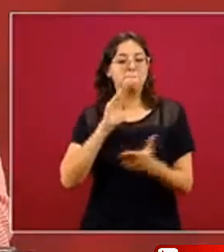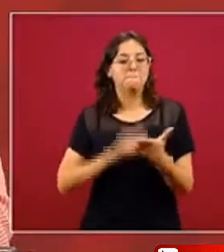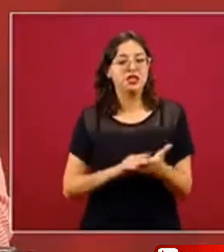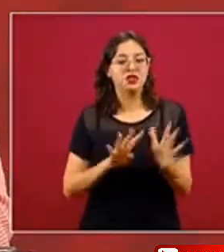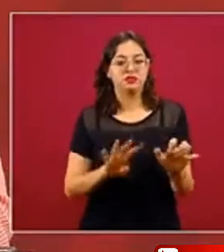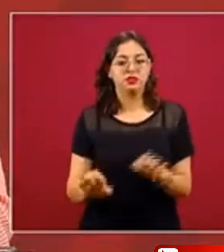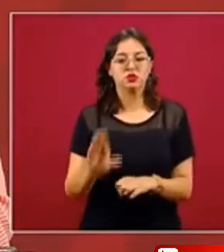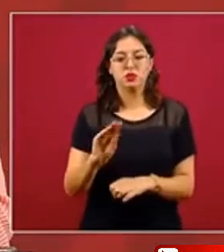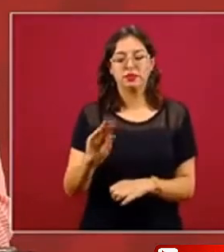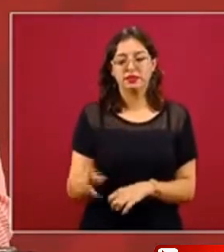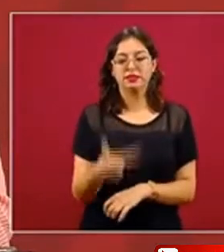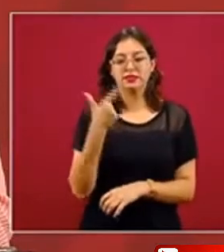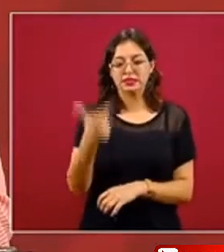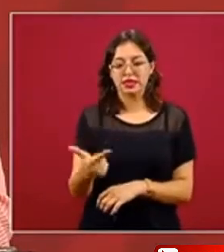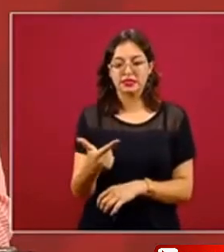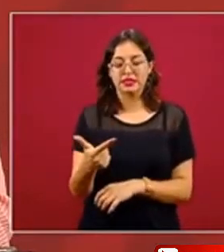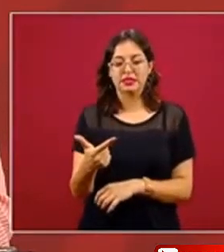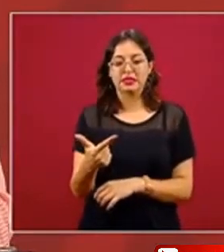1997